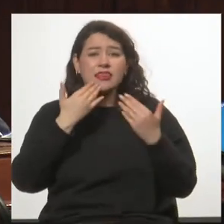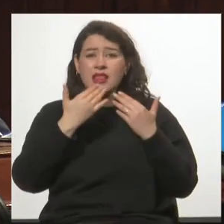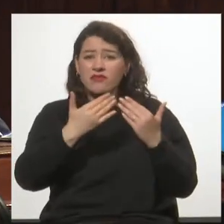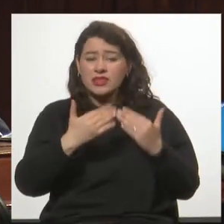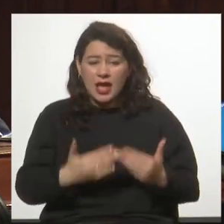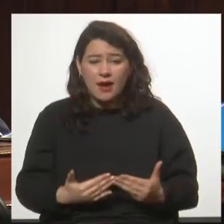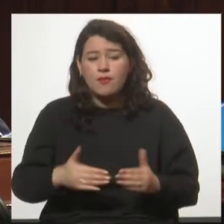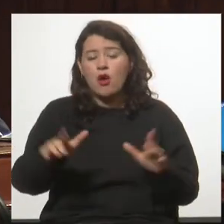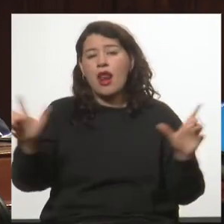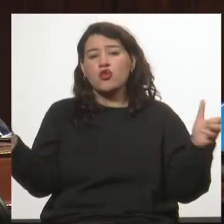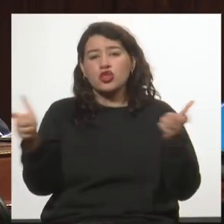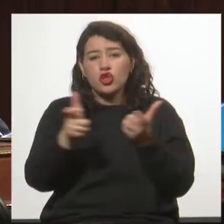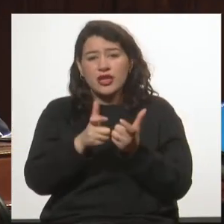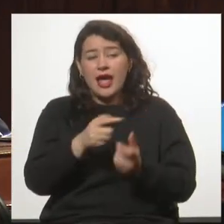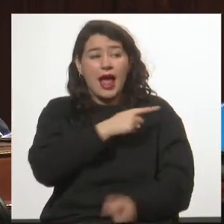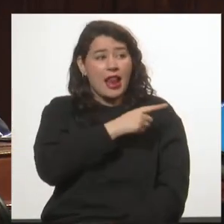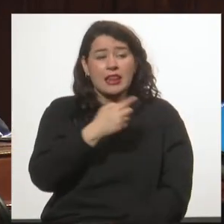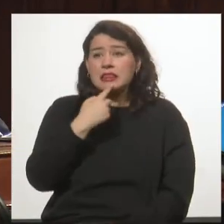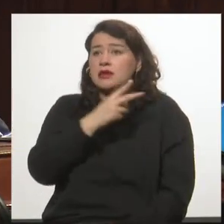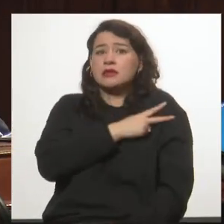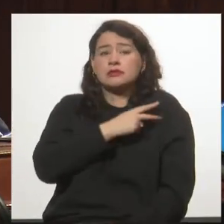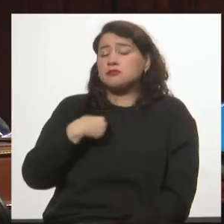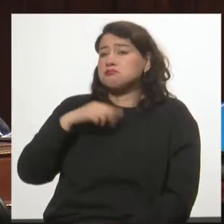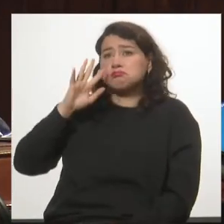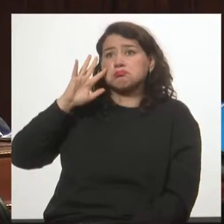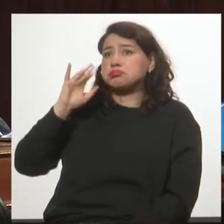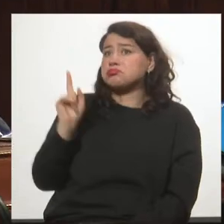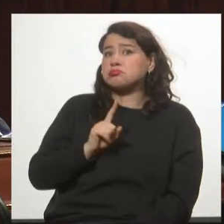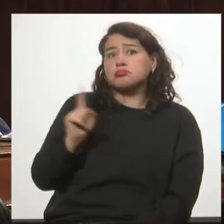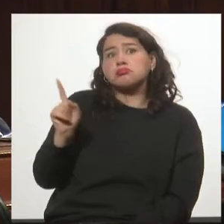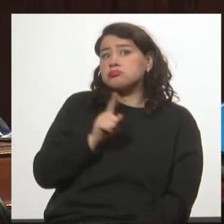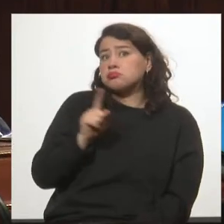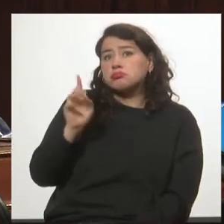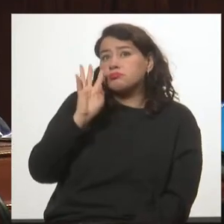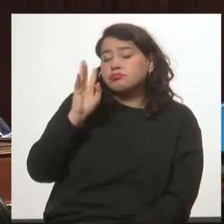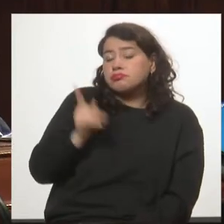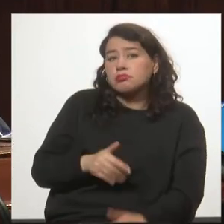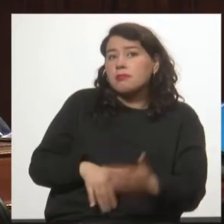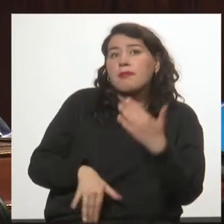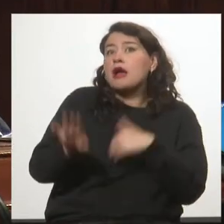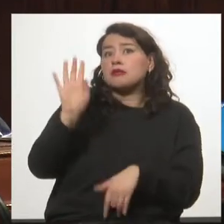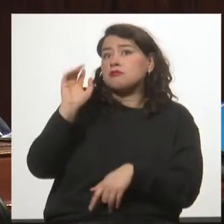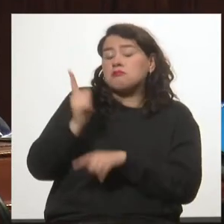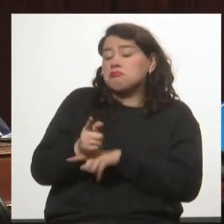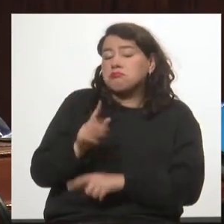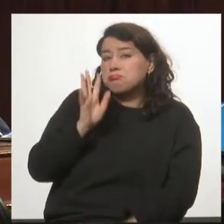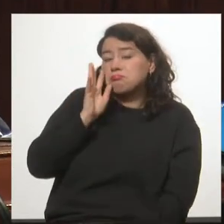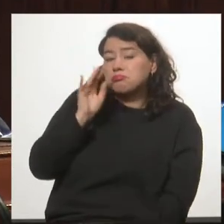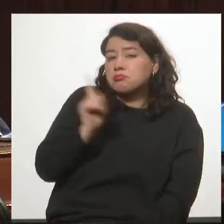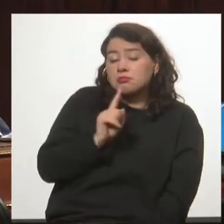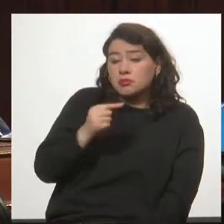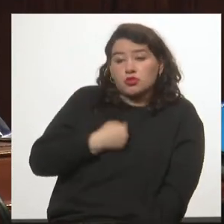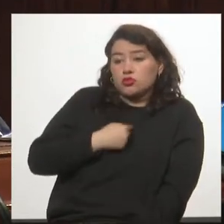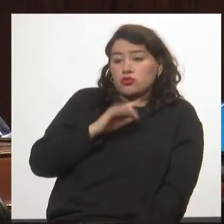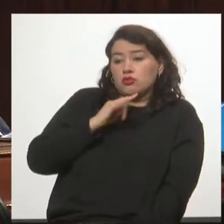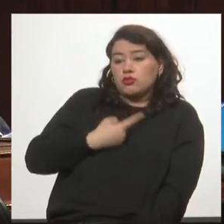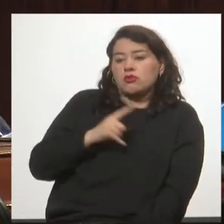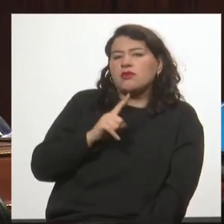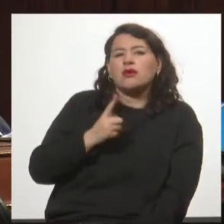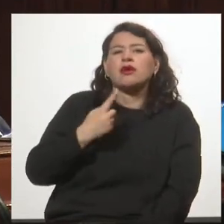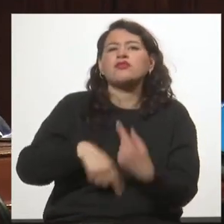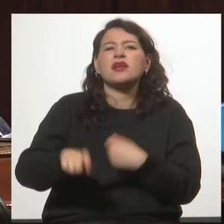en la auditoría y dijo que él no conocía la mayoría de las decisiones que no pasaban por él y por qué